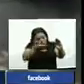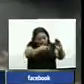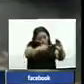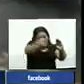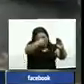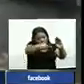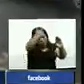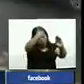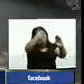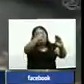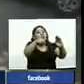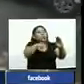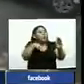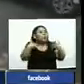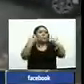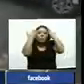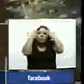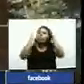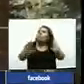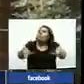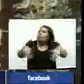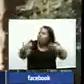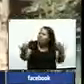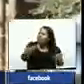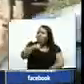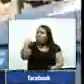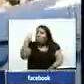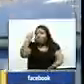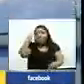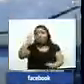acribillaron. Se desconocen los motivos del ataque.